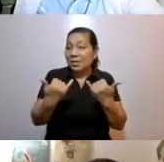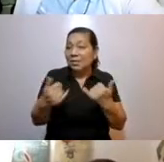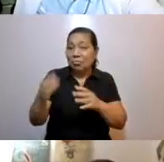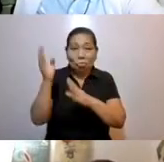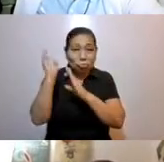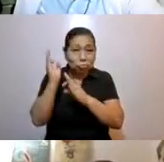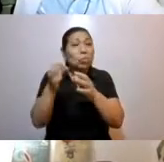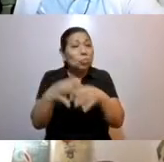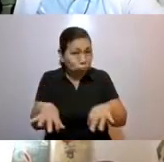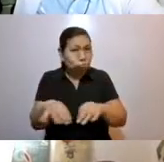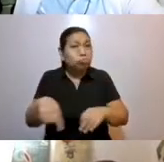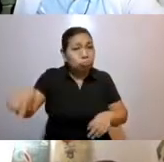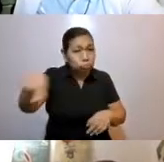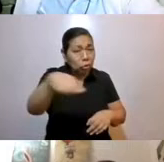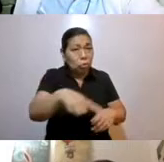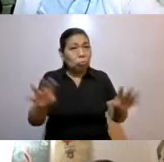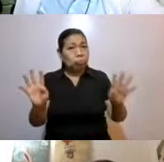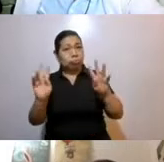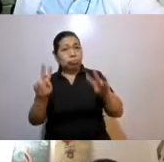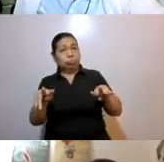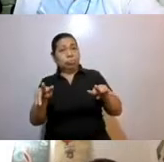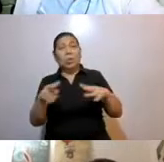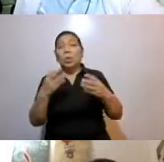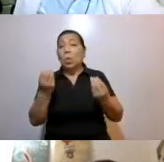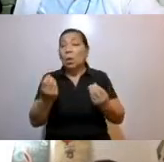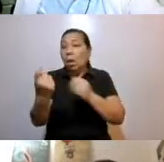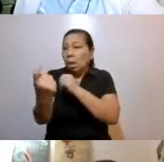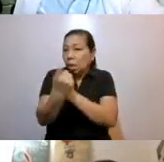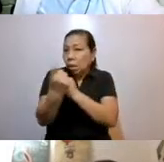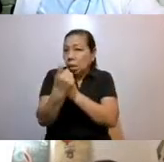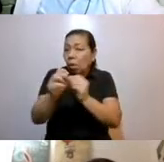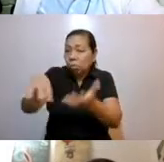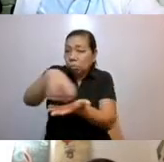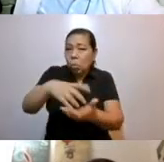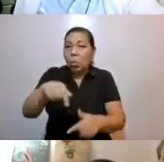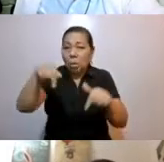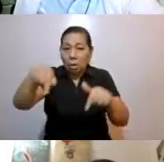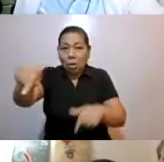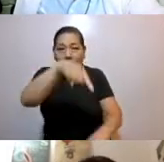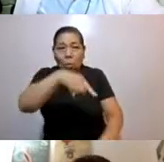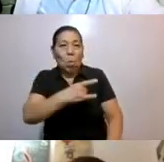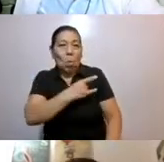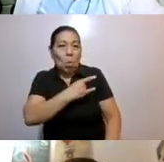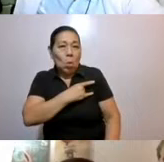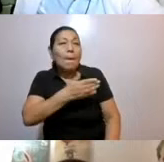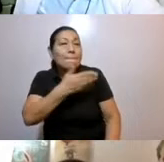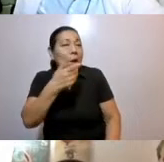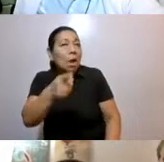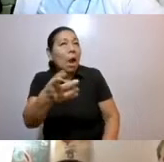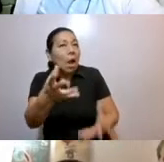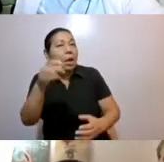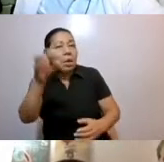es importante porque están buscando educar a una población universitaria que es lo que quiere, que es lo